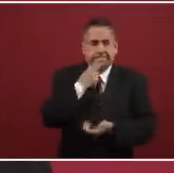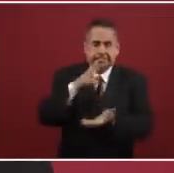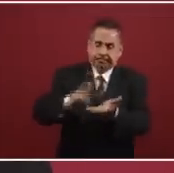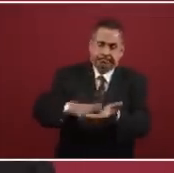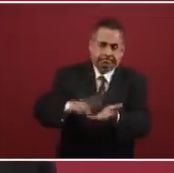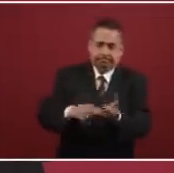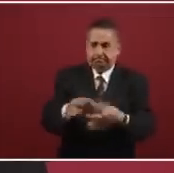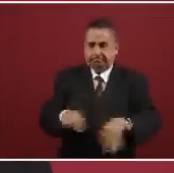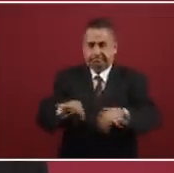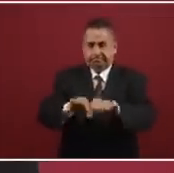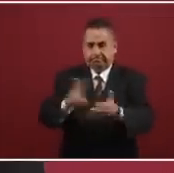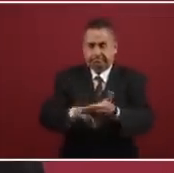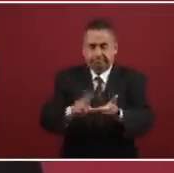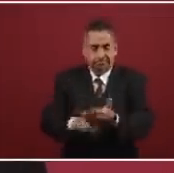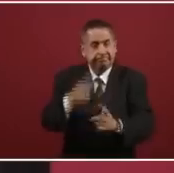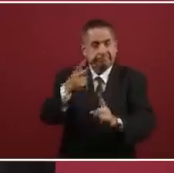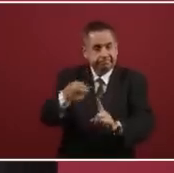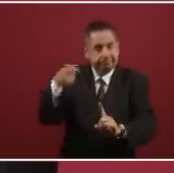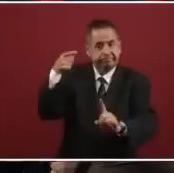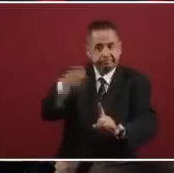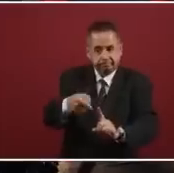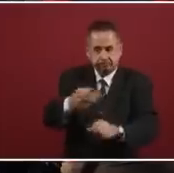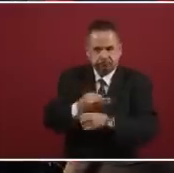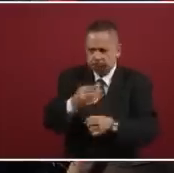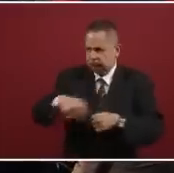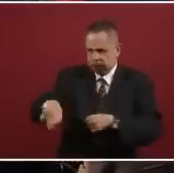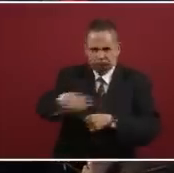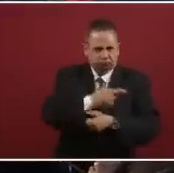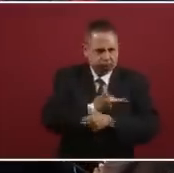que estamos haciendo pues es un ejercicio de libertad.